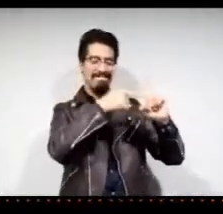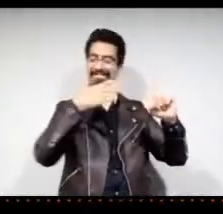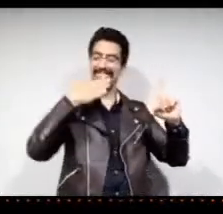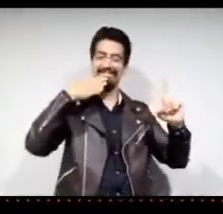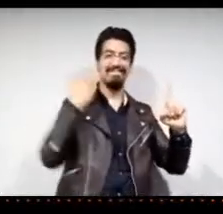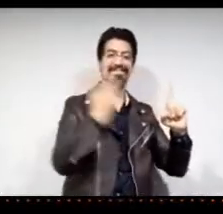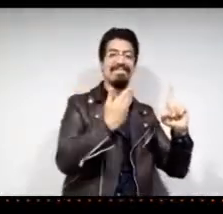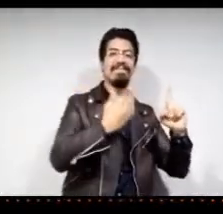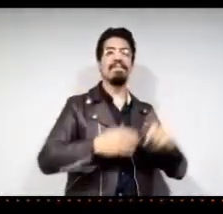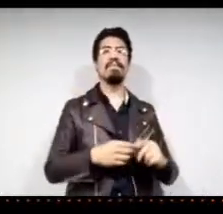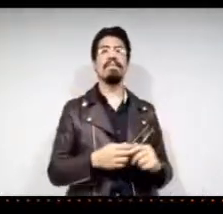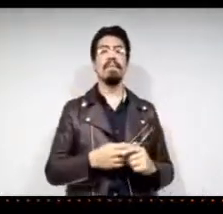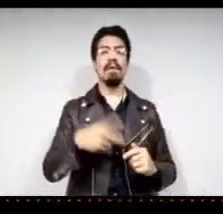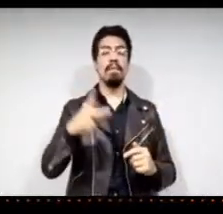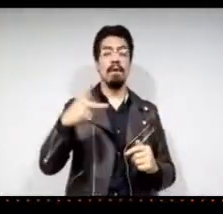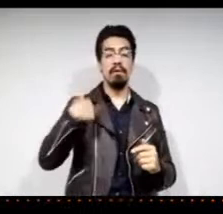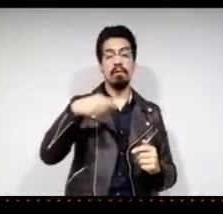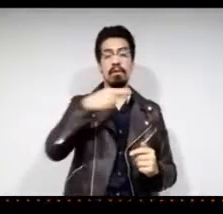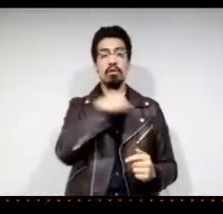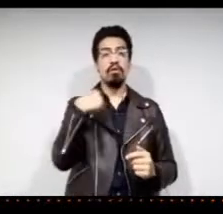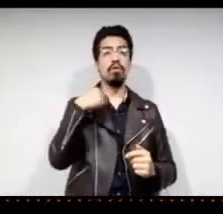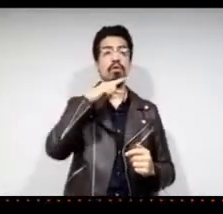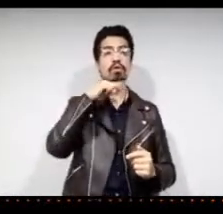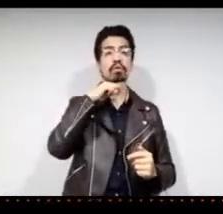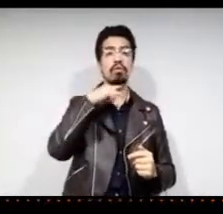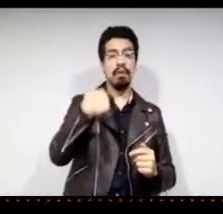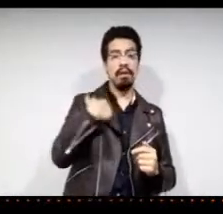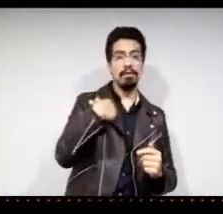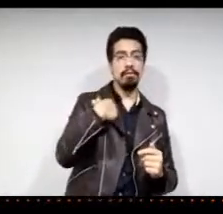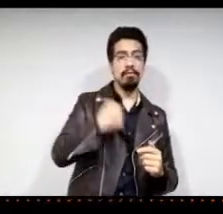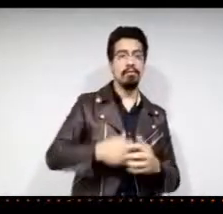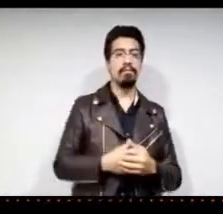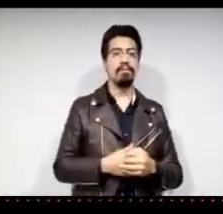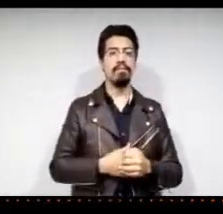nuestra gran preocupación, y por lo menos mía, hasta hace